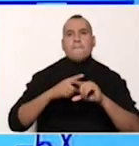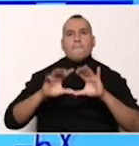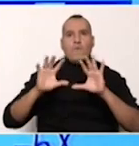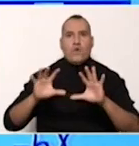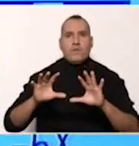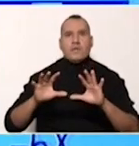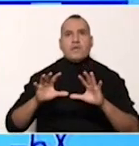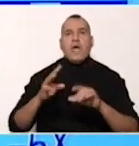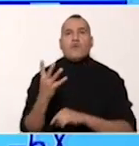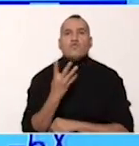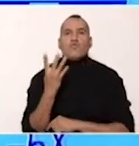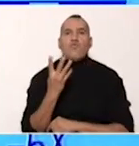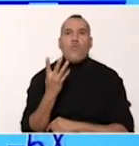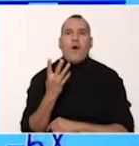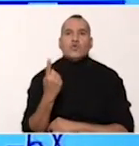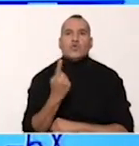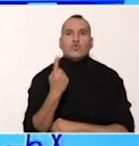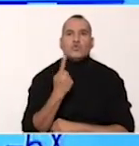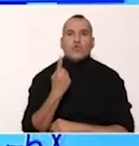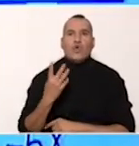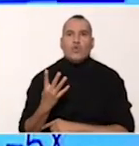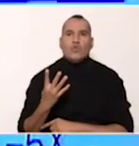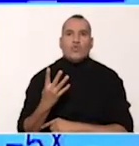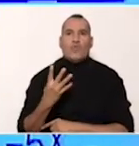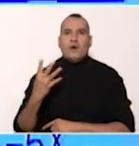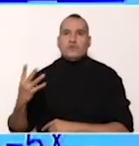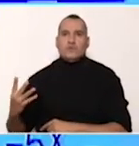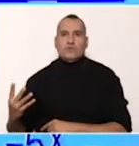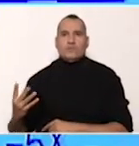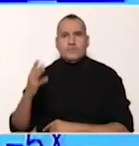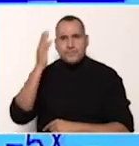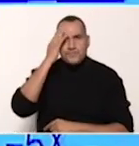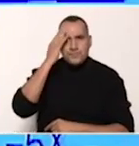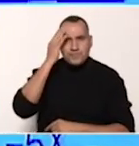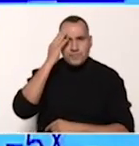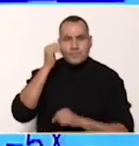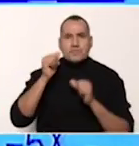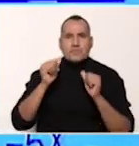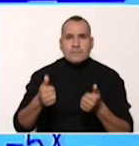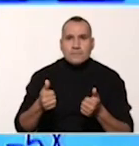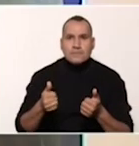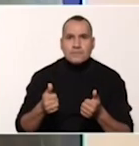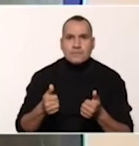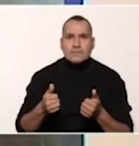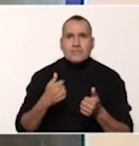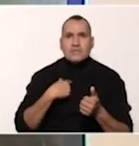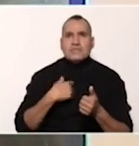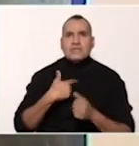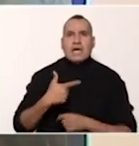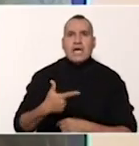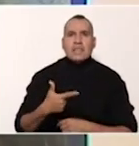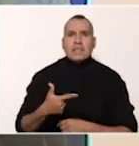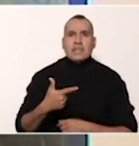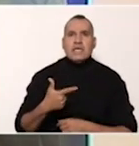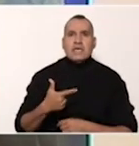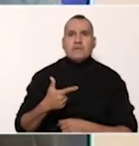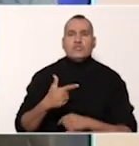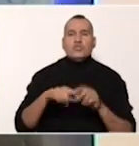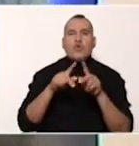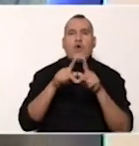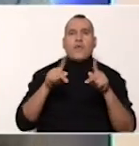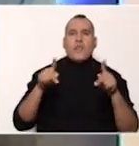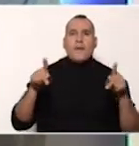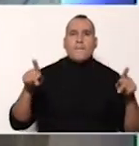más 4 que se ocupa las unidades. Sabiendo esto, vamos a entrar a división de